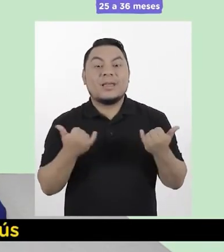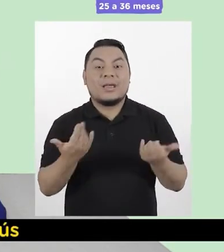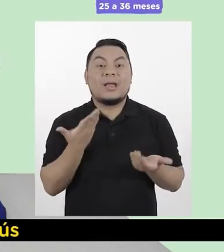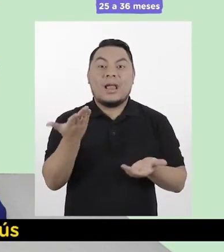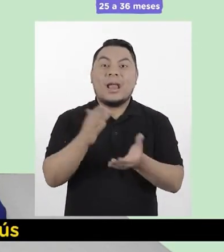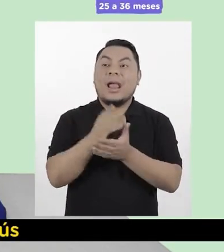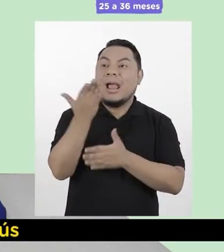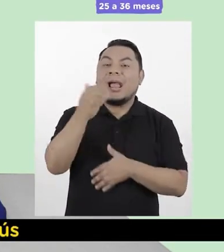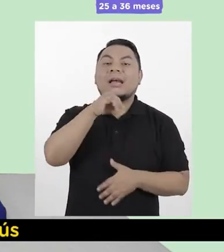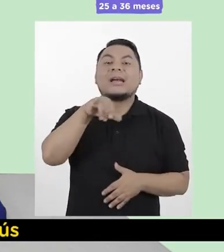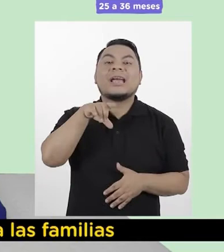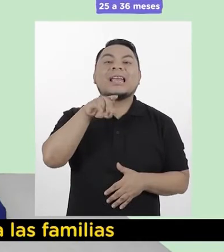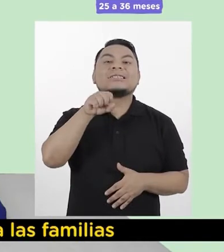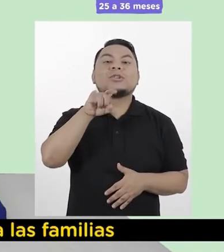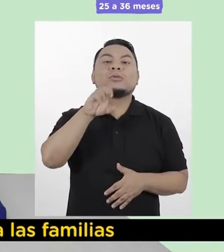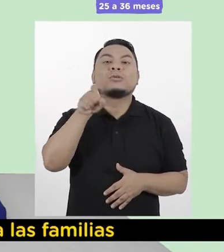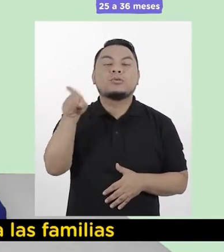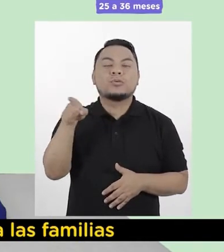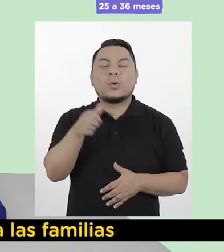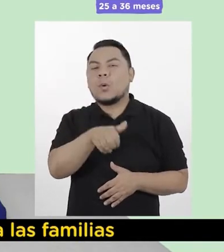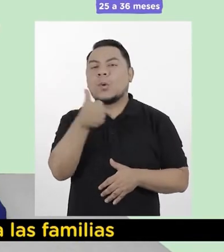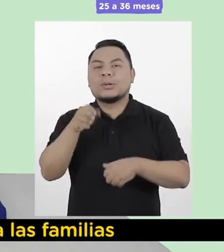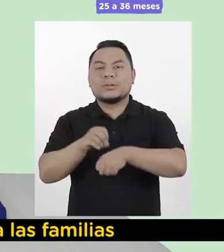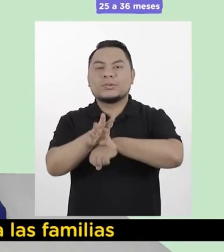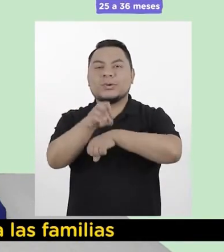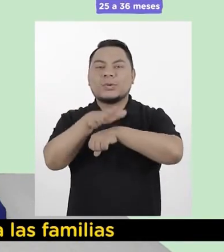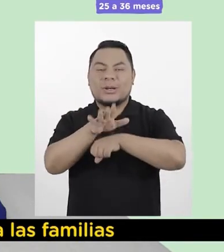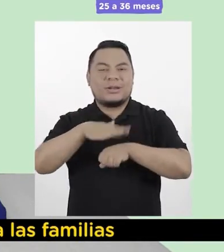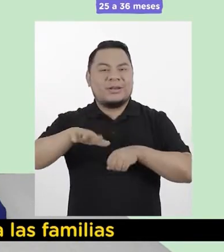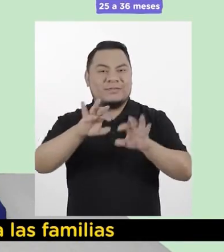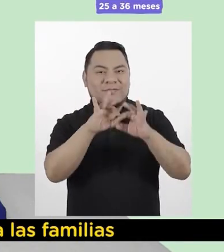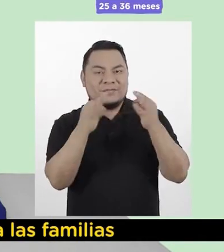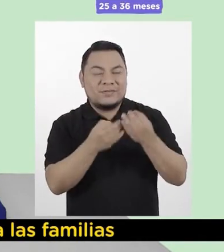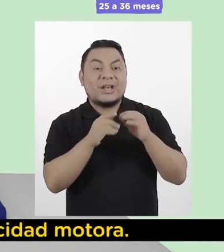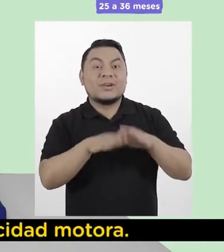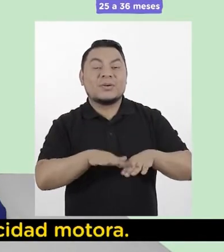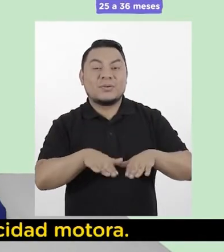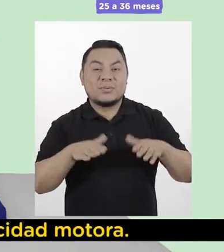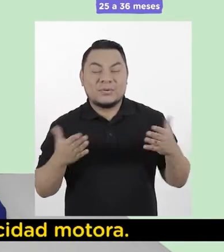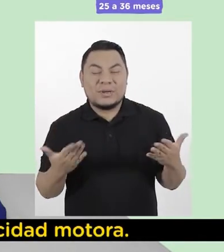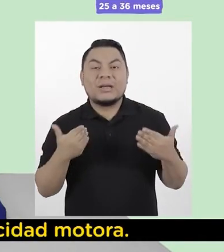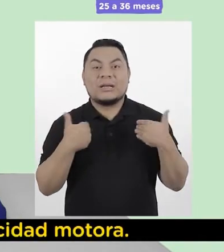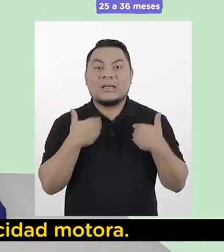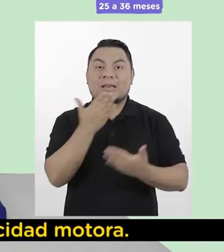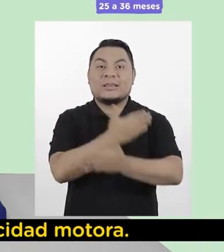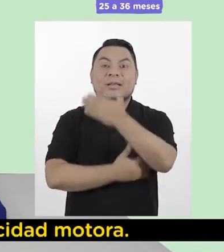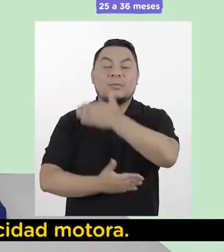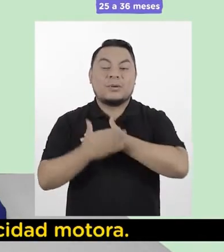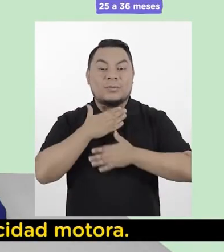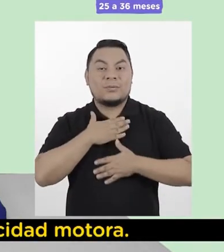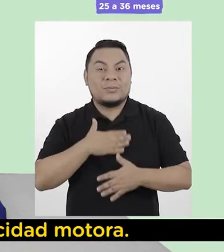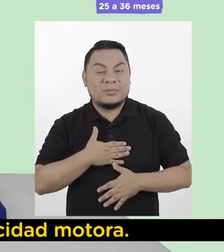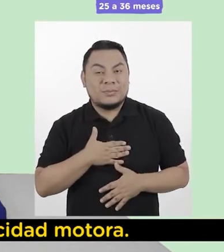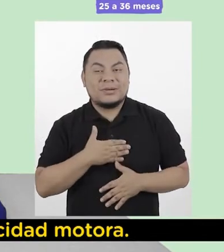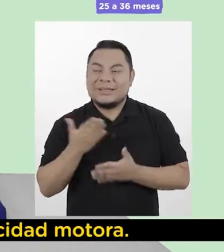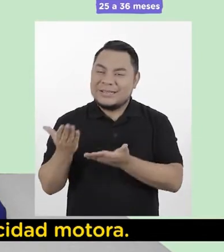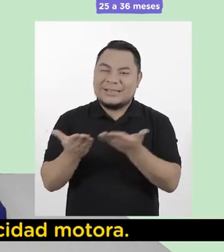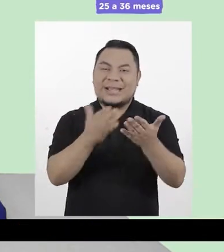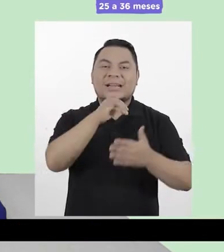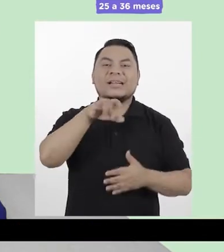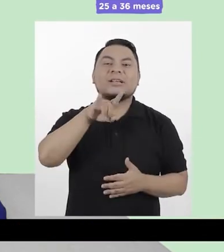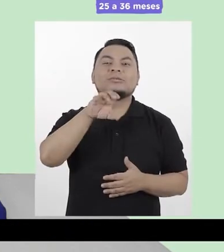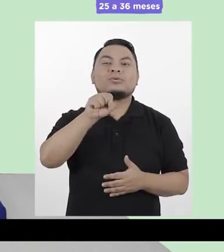Bien, ahora mi compañero Jesús les brindará otras recomendaciones para las familias con niñas y niños que presenten discapacidad